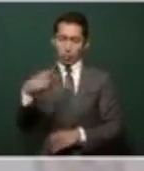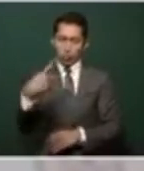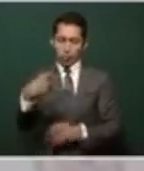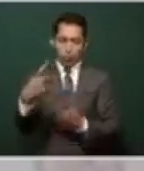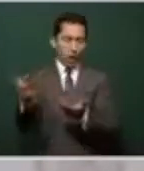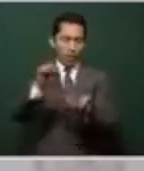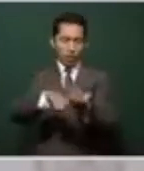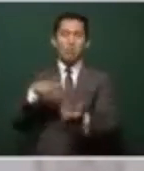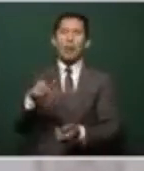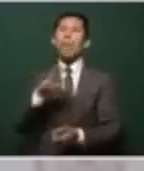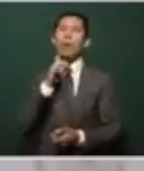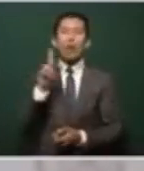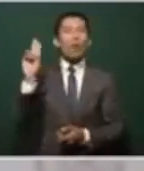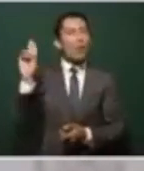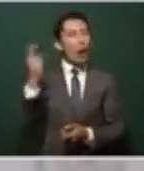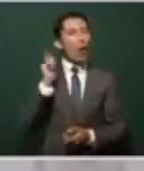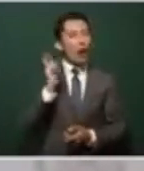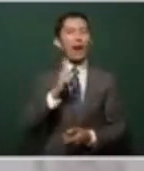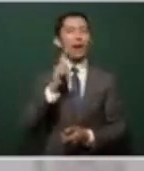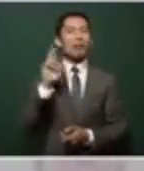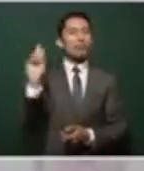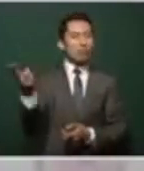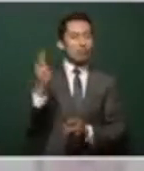hacerse un mejor manejo de los presupuestos.